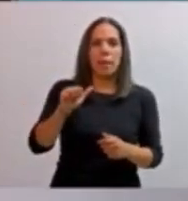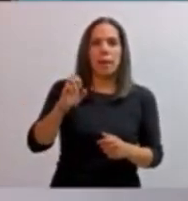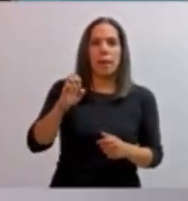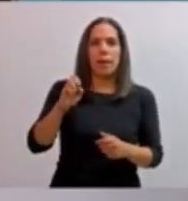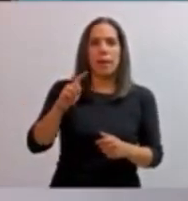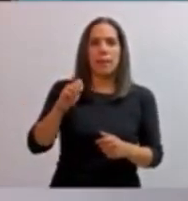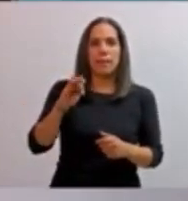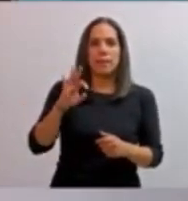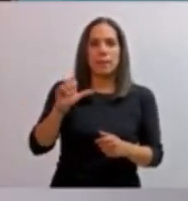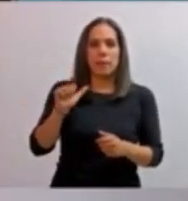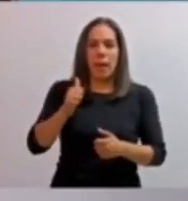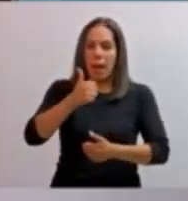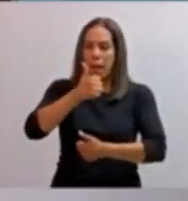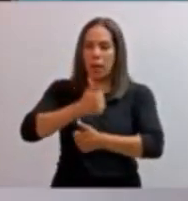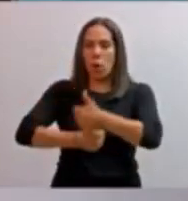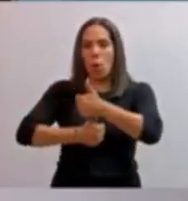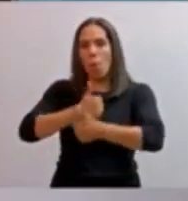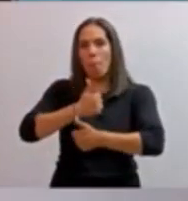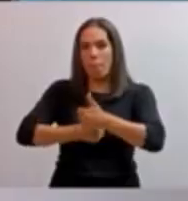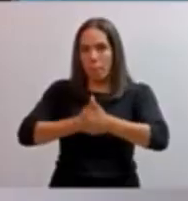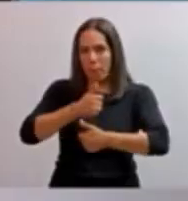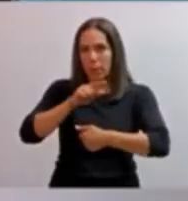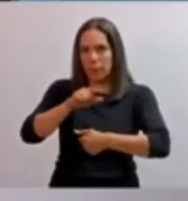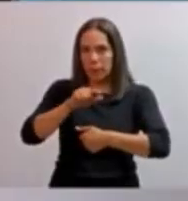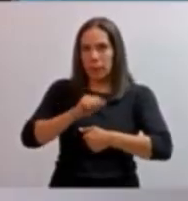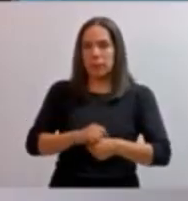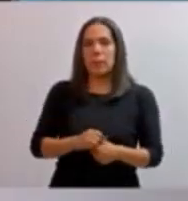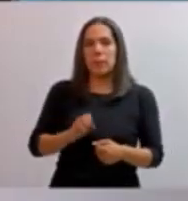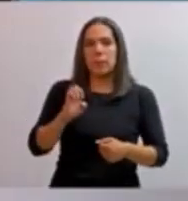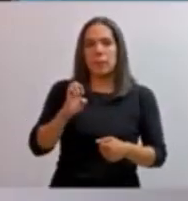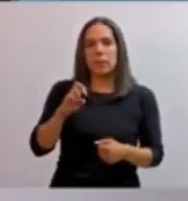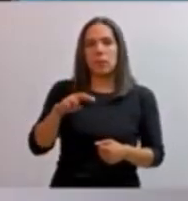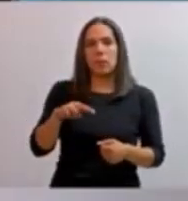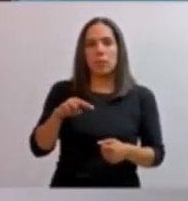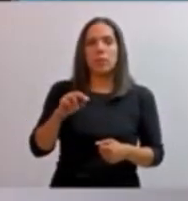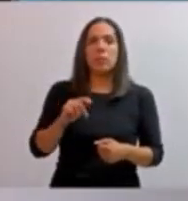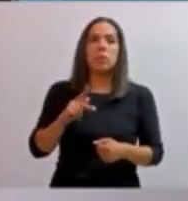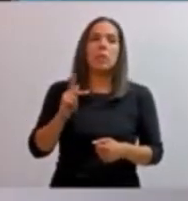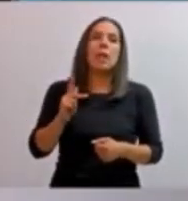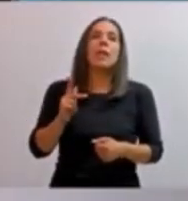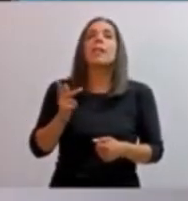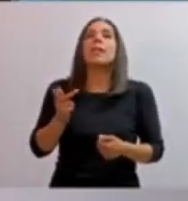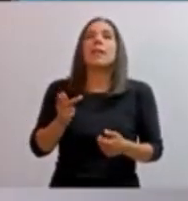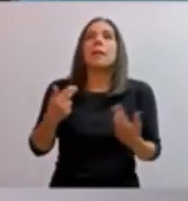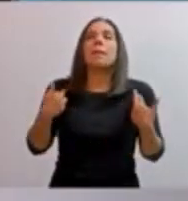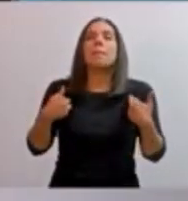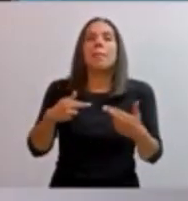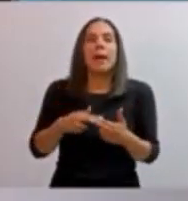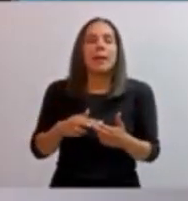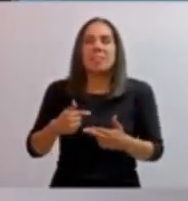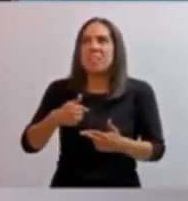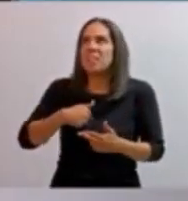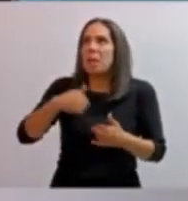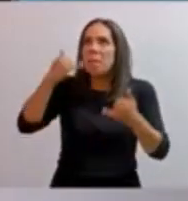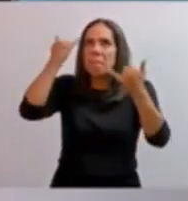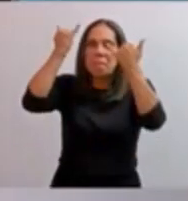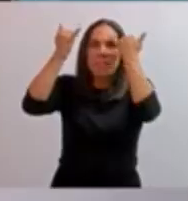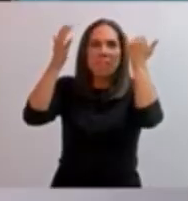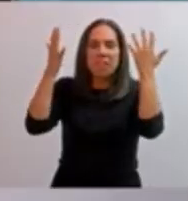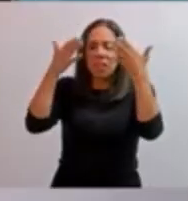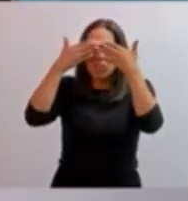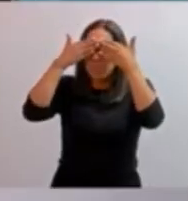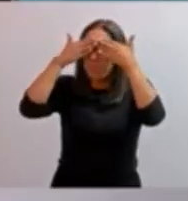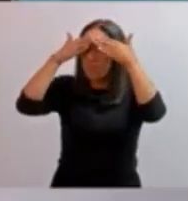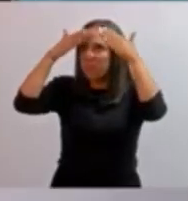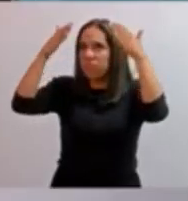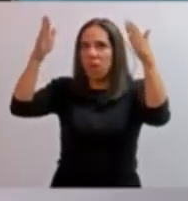la Formación Docente de la Escuela Nacional para Maestras de Jardines de Niños, pues me ha transformado, ¿sí? Desde mi